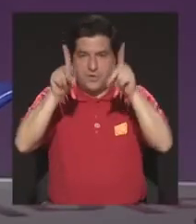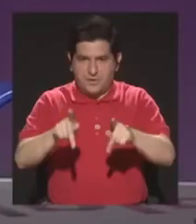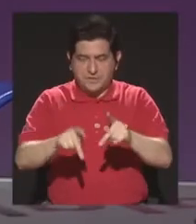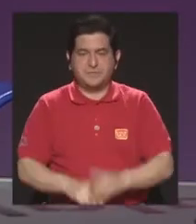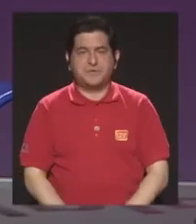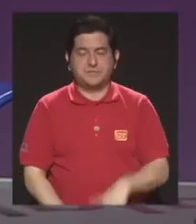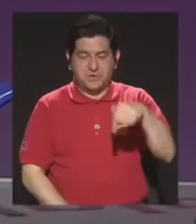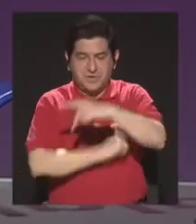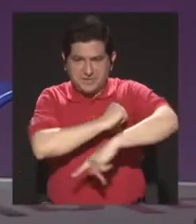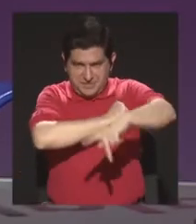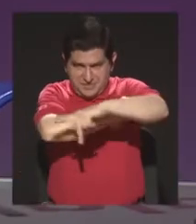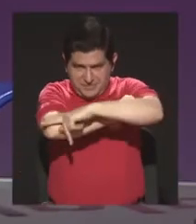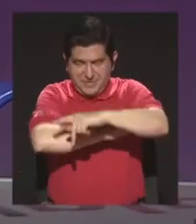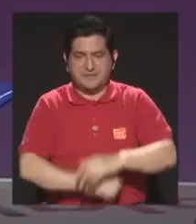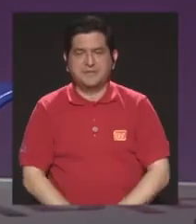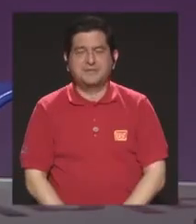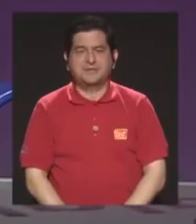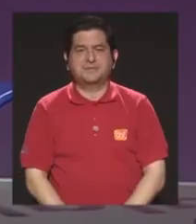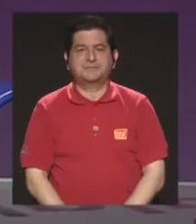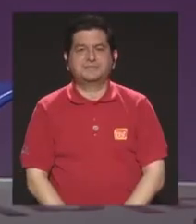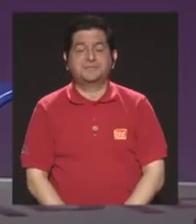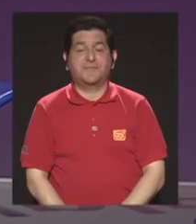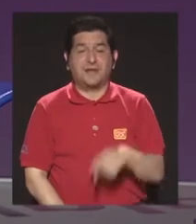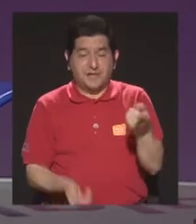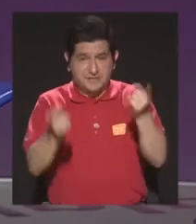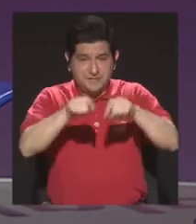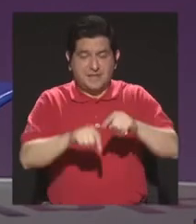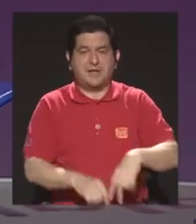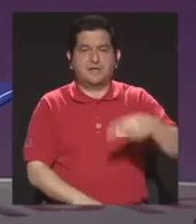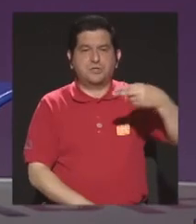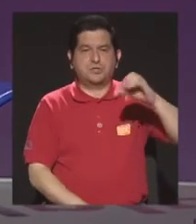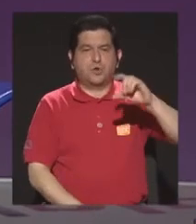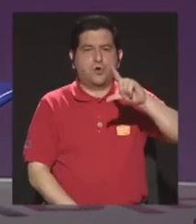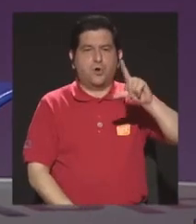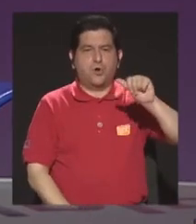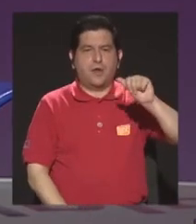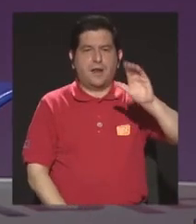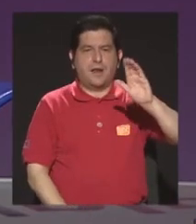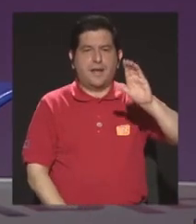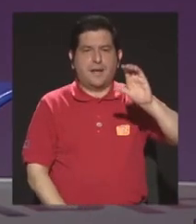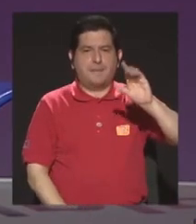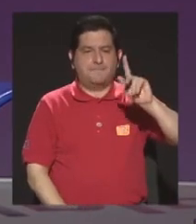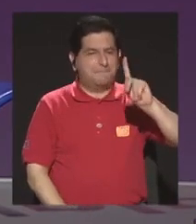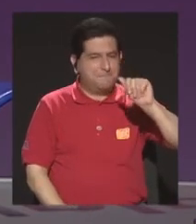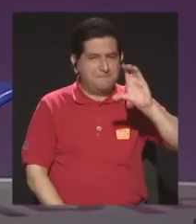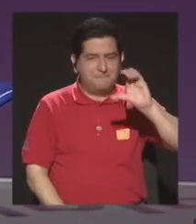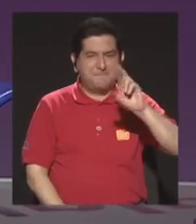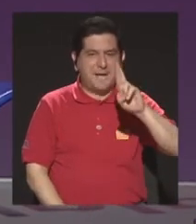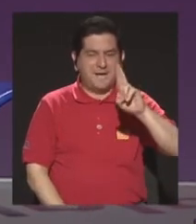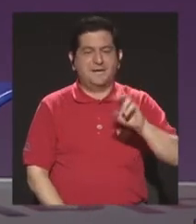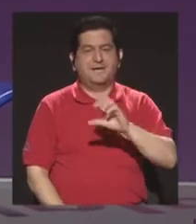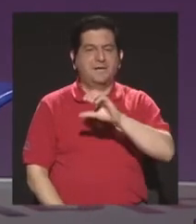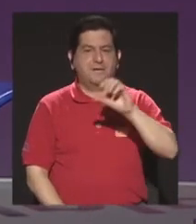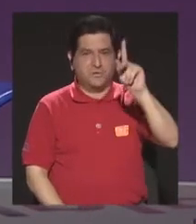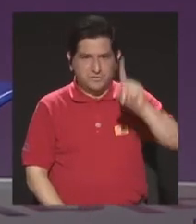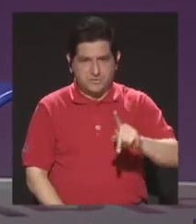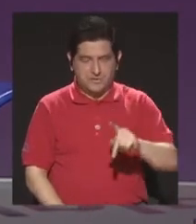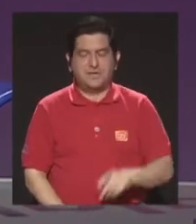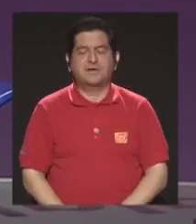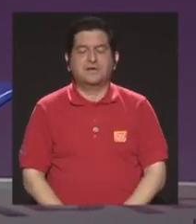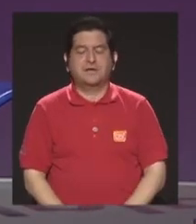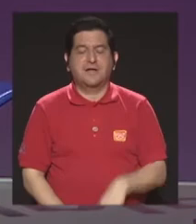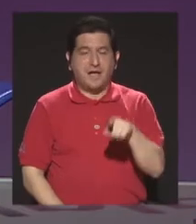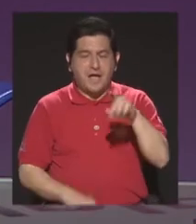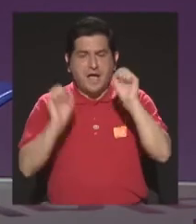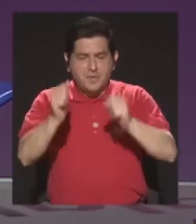de este país. Hey, Hola Back Costa Rica está a su disposición. Ingrese de inmediato a